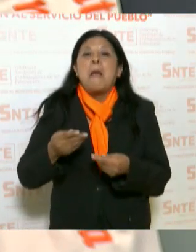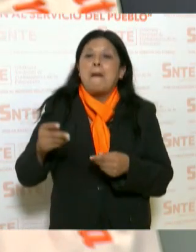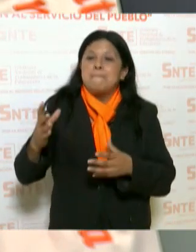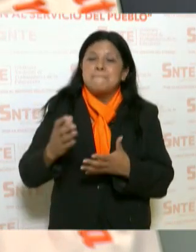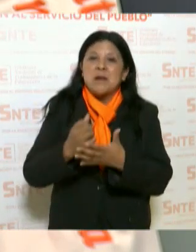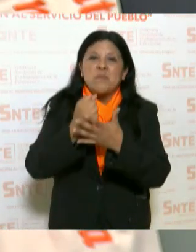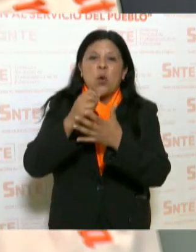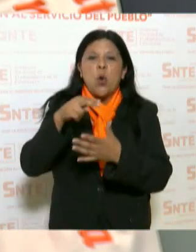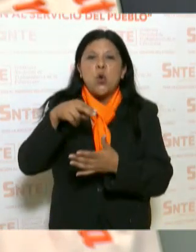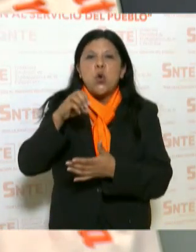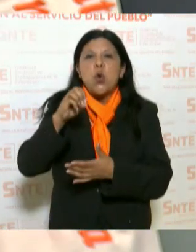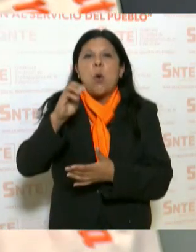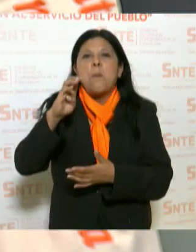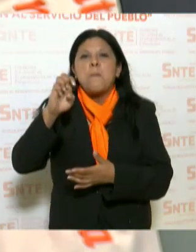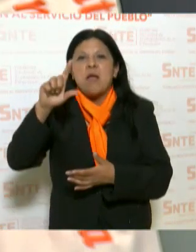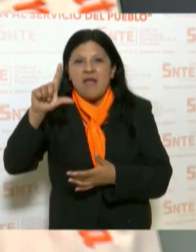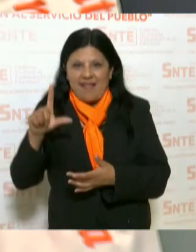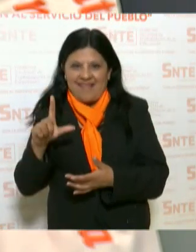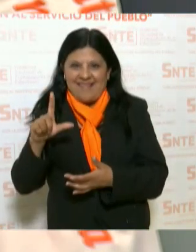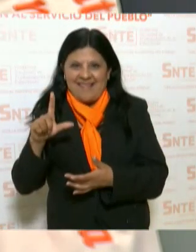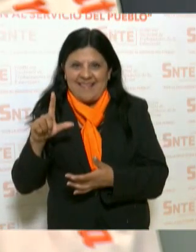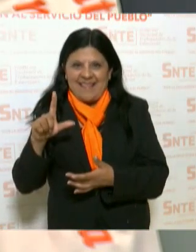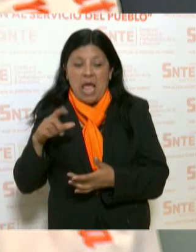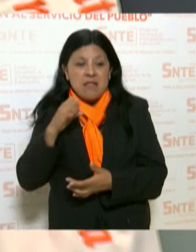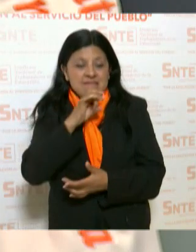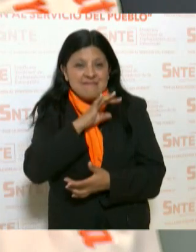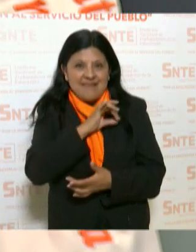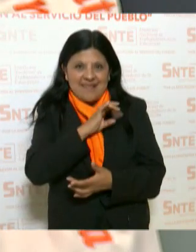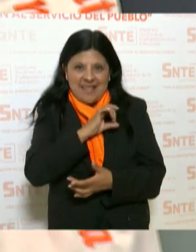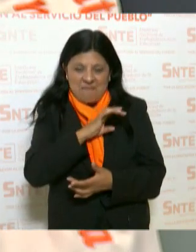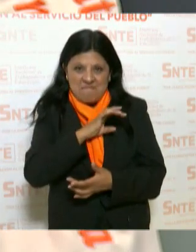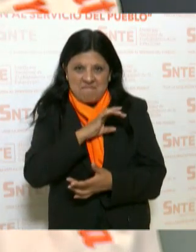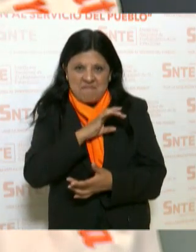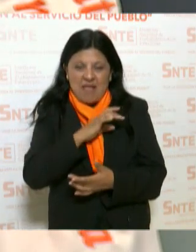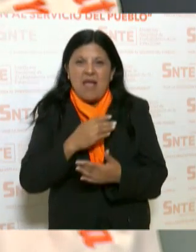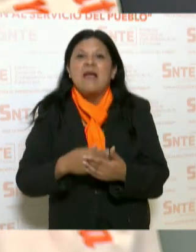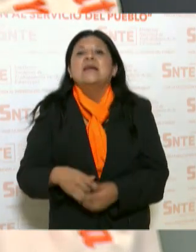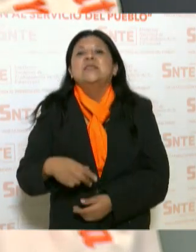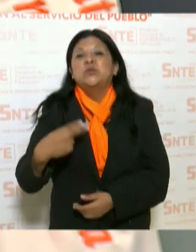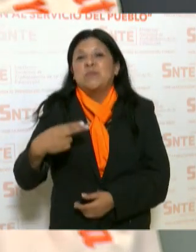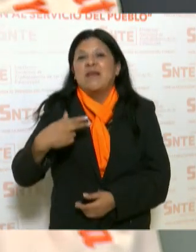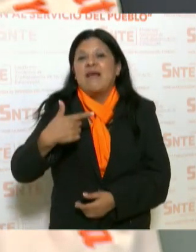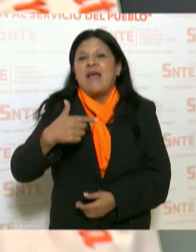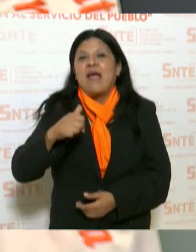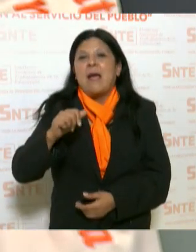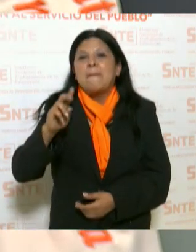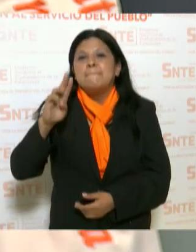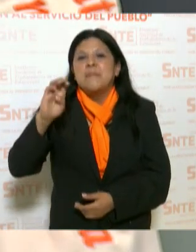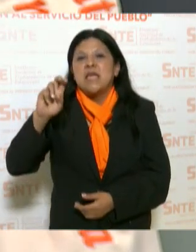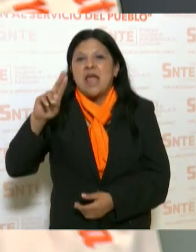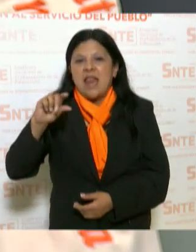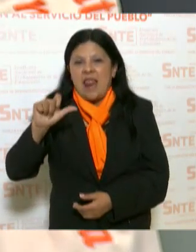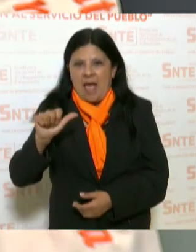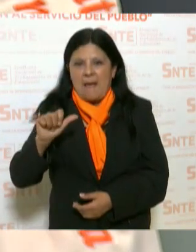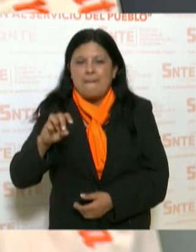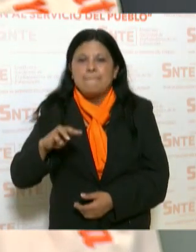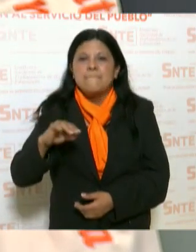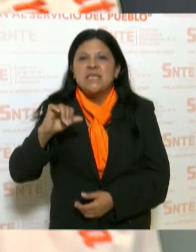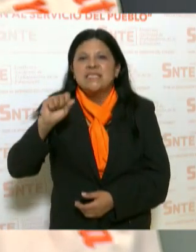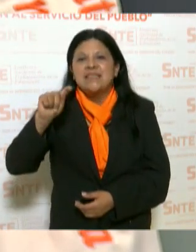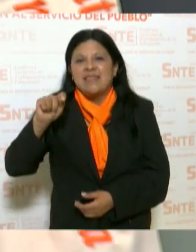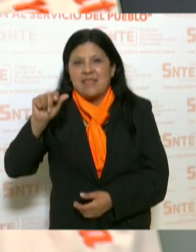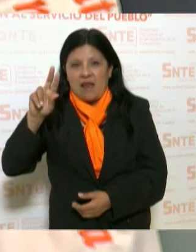Chile tiene 2 premios Nobel, Gabriela Mistral y Pablo Neruda.